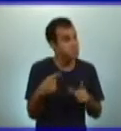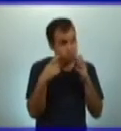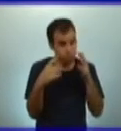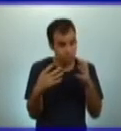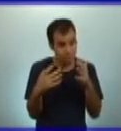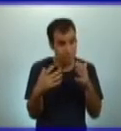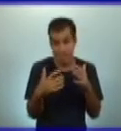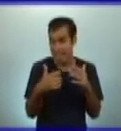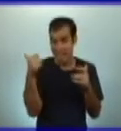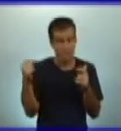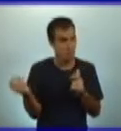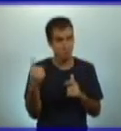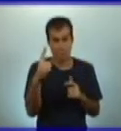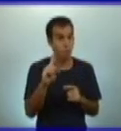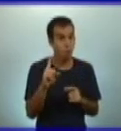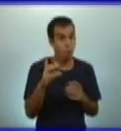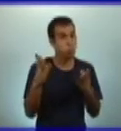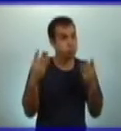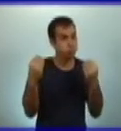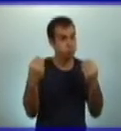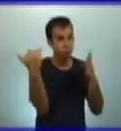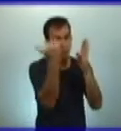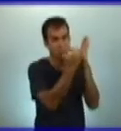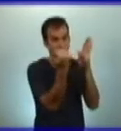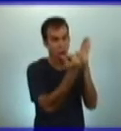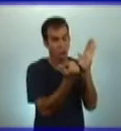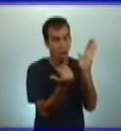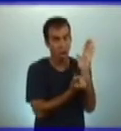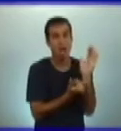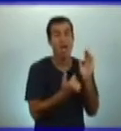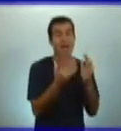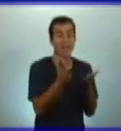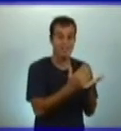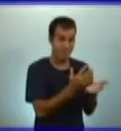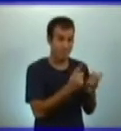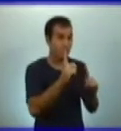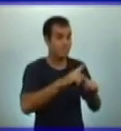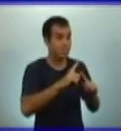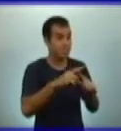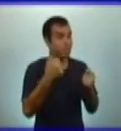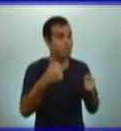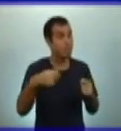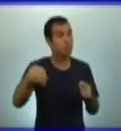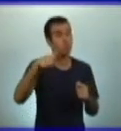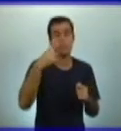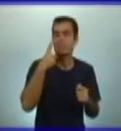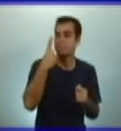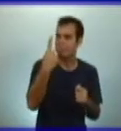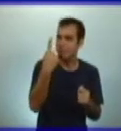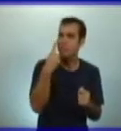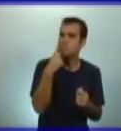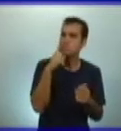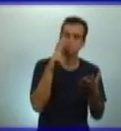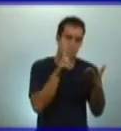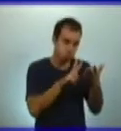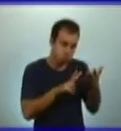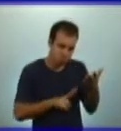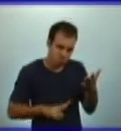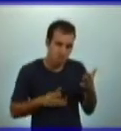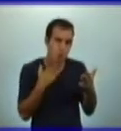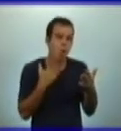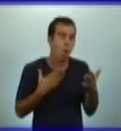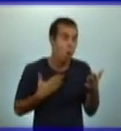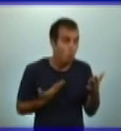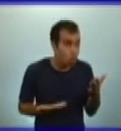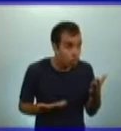en este, en muchos de los problemas que aparecen en el libro de texto, hay que saber leer. ¿Qué recomendamos? Y estoy segura que los